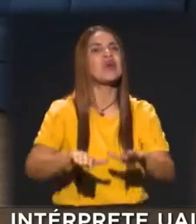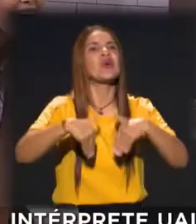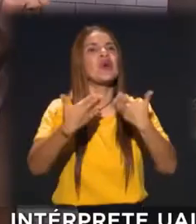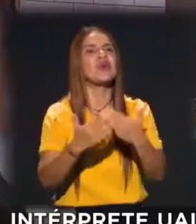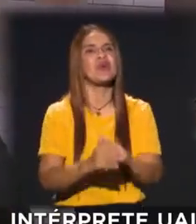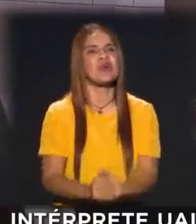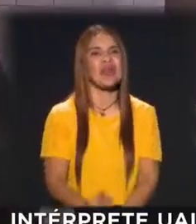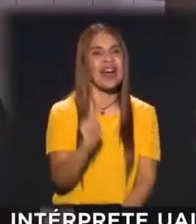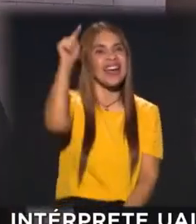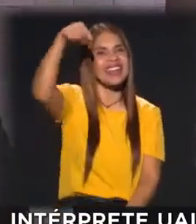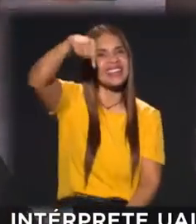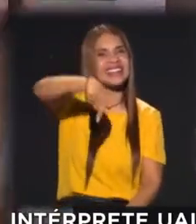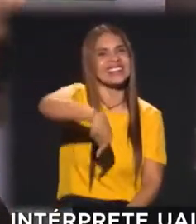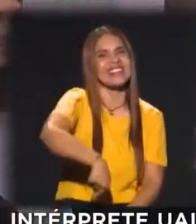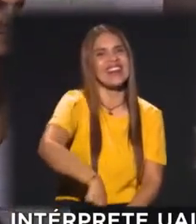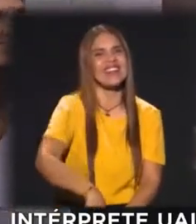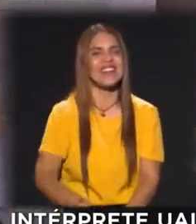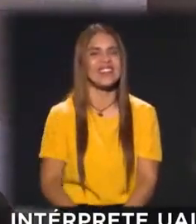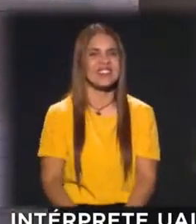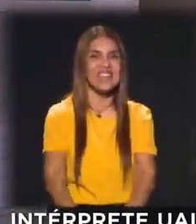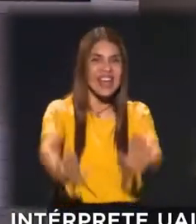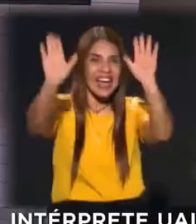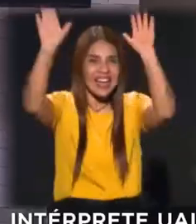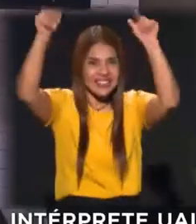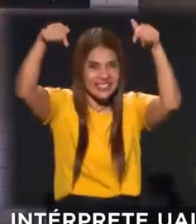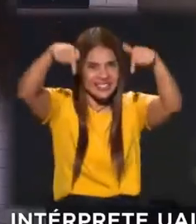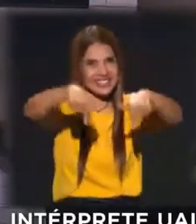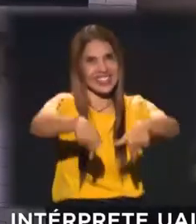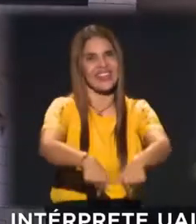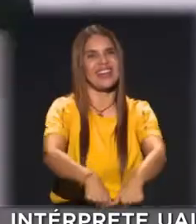¡Y abajo! ¡Arriba!